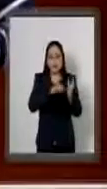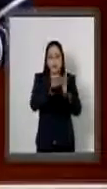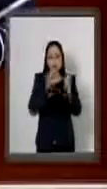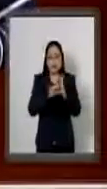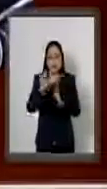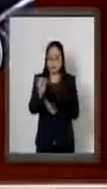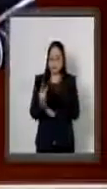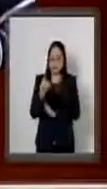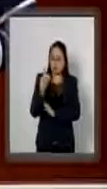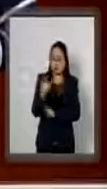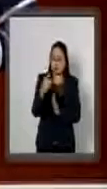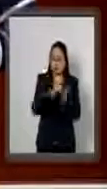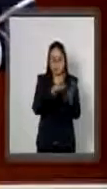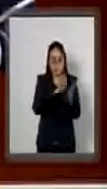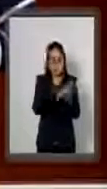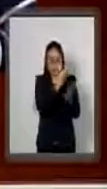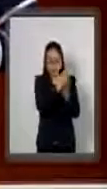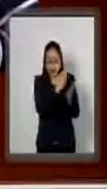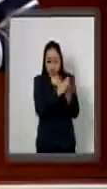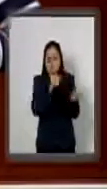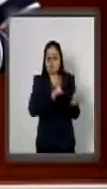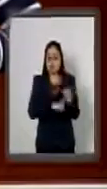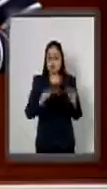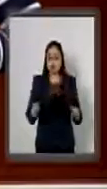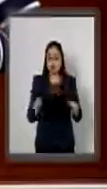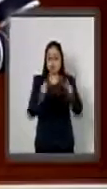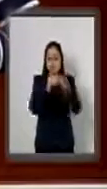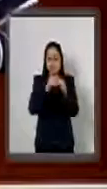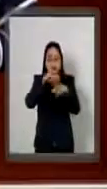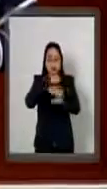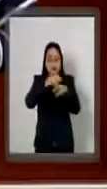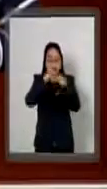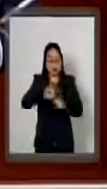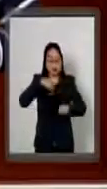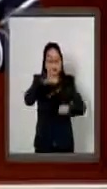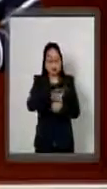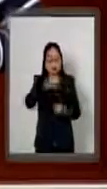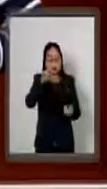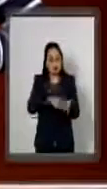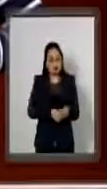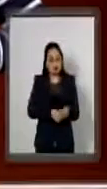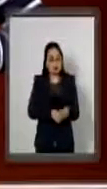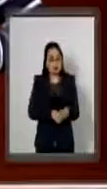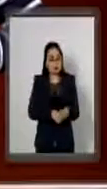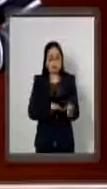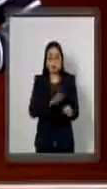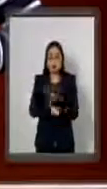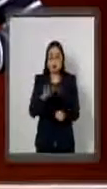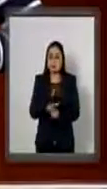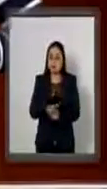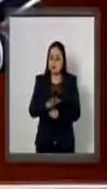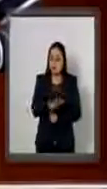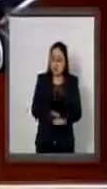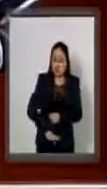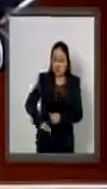21 establece que las instituciones de seguridad pública serán de carácter